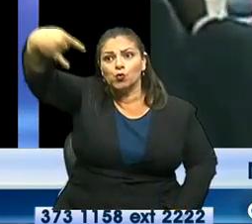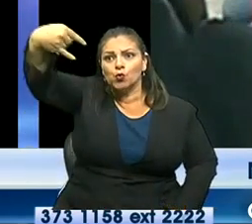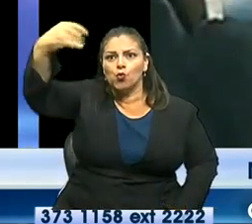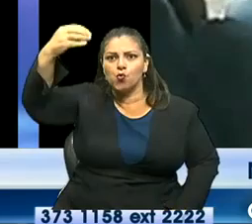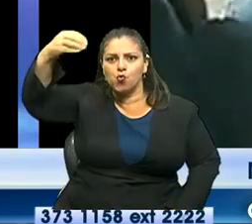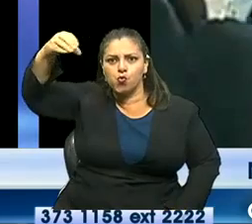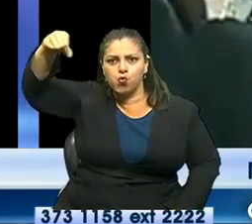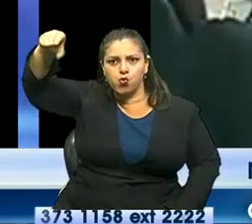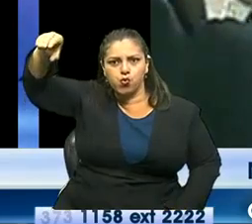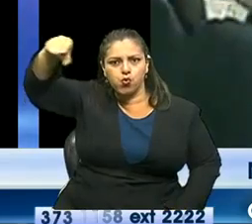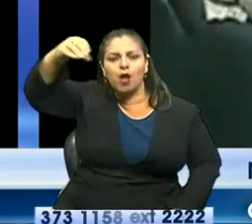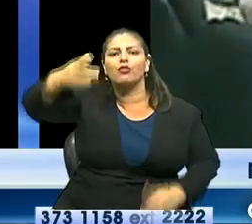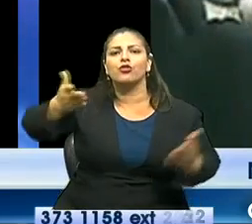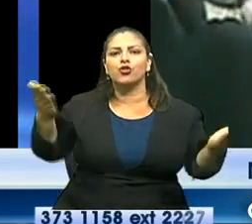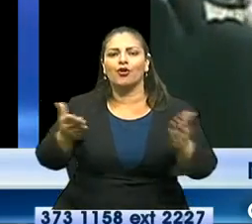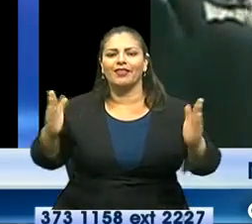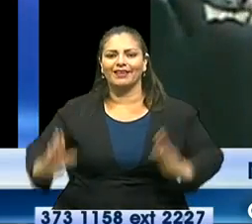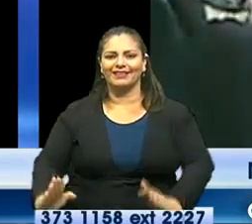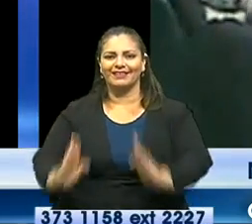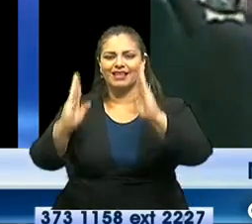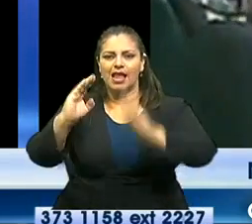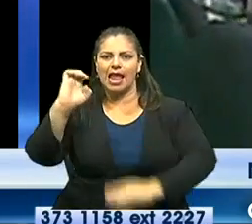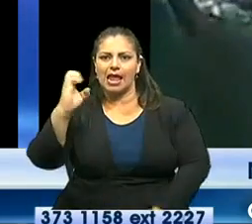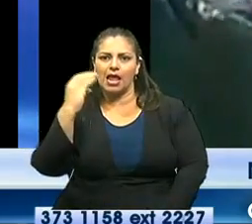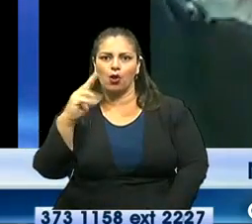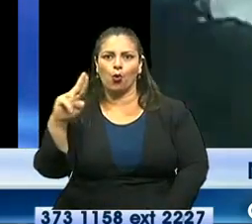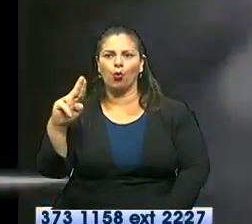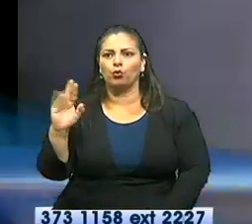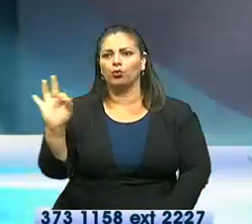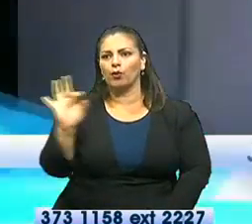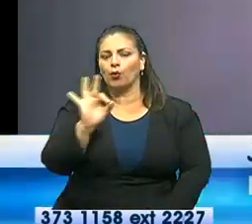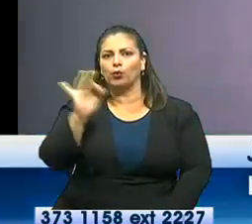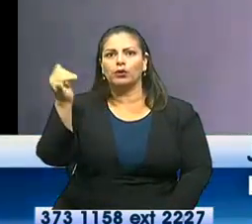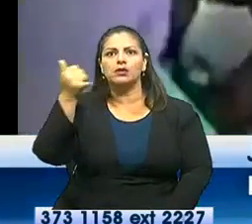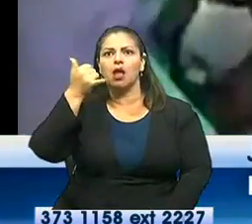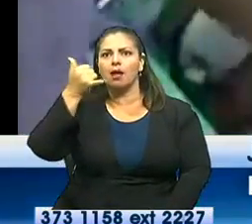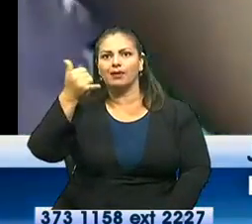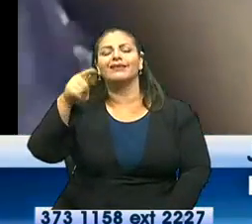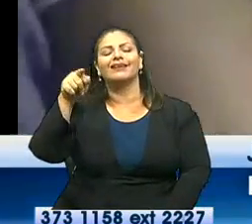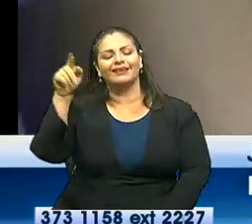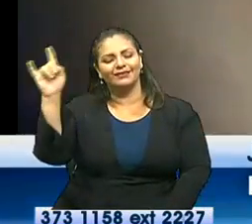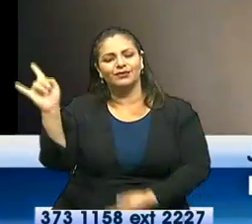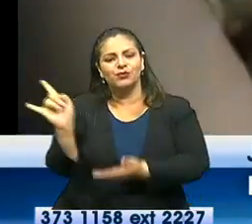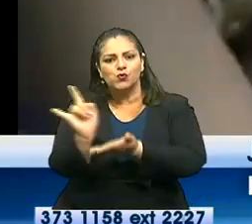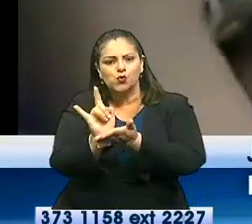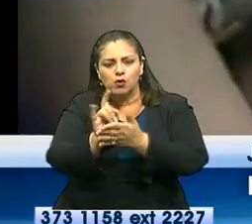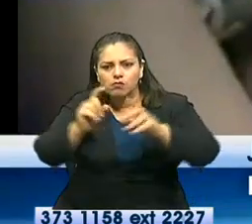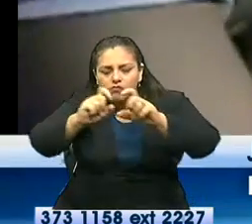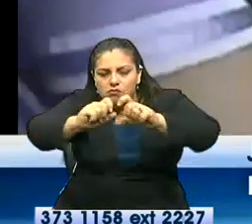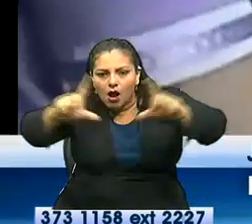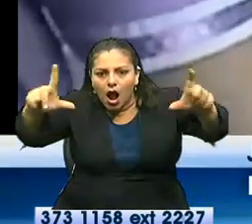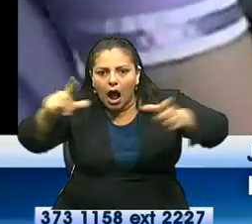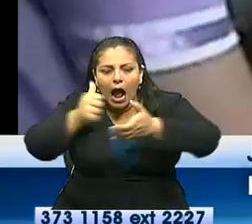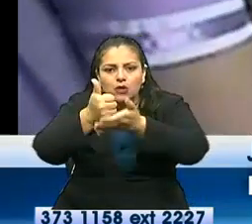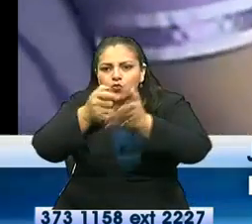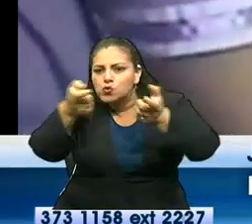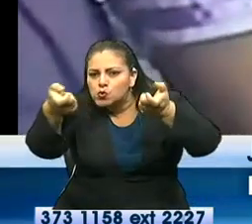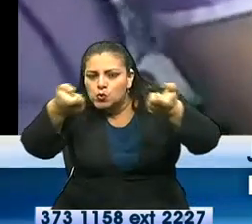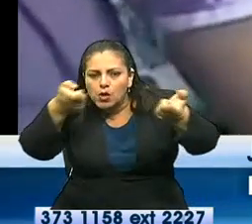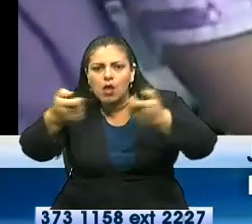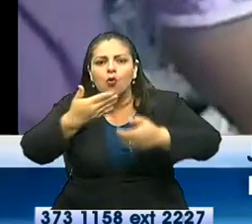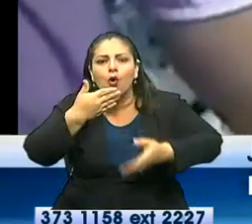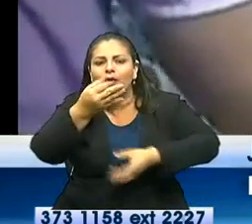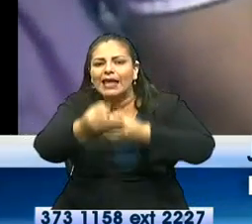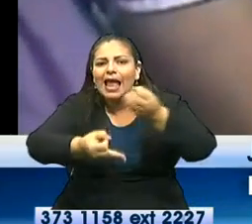interinamente se estaba despachando ya la unidad del Ministerio de Salud Pública. Al llegar a la casa de salud, médicos y enfermeros estaban listos